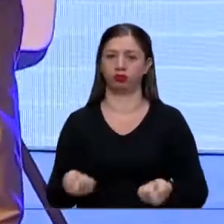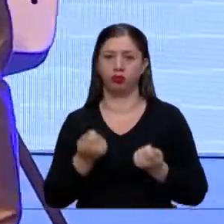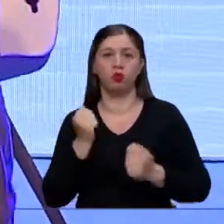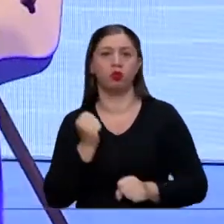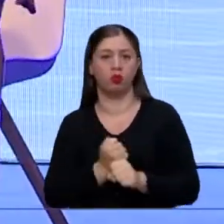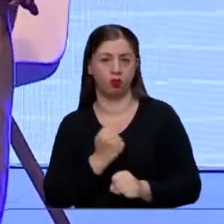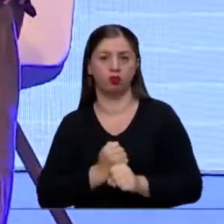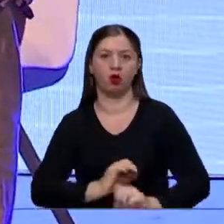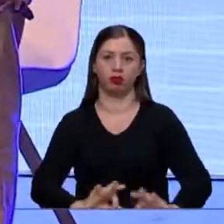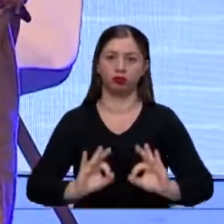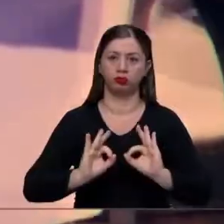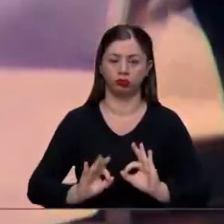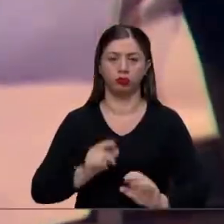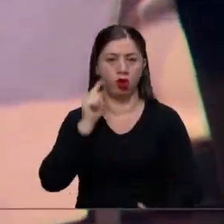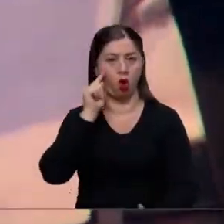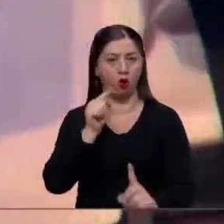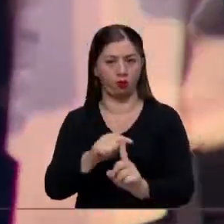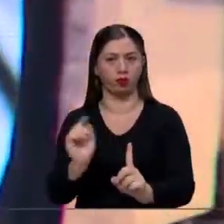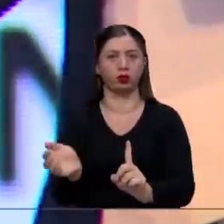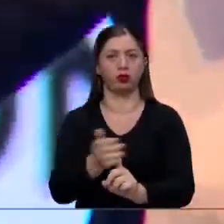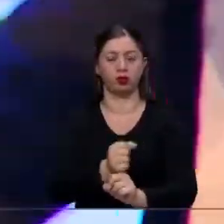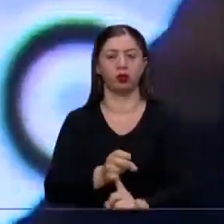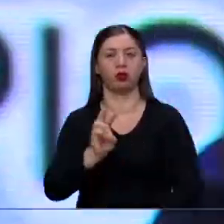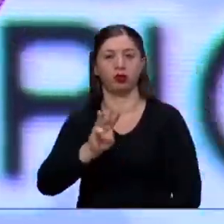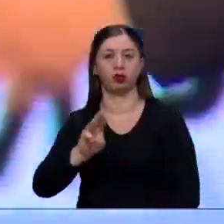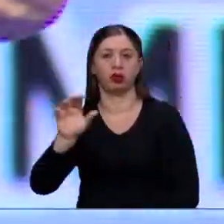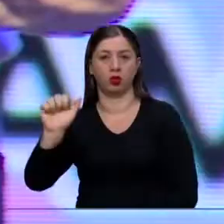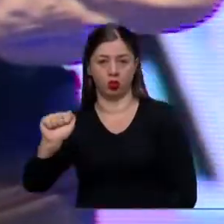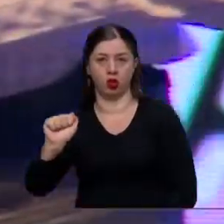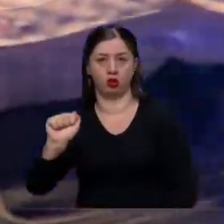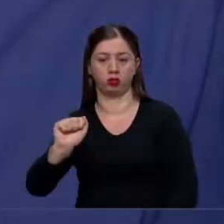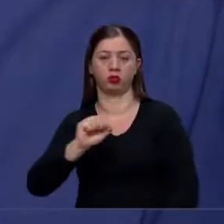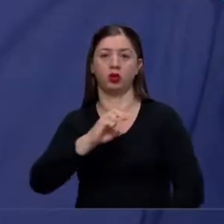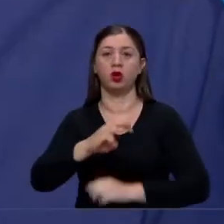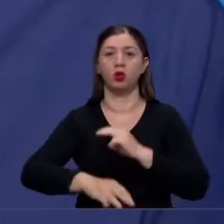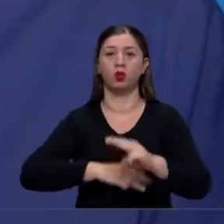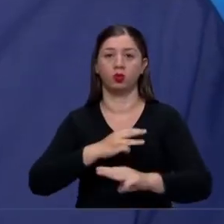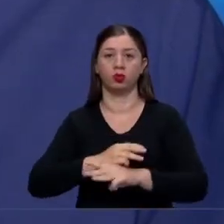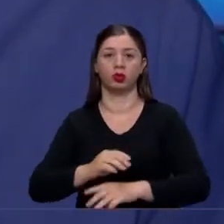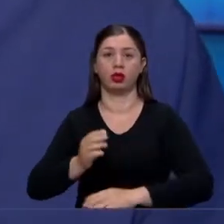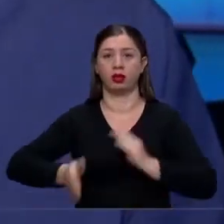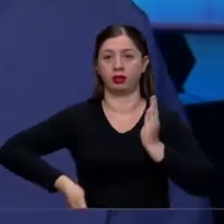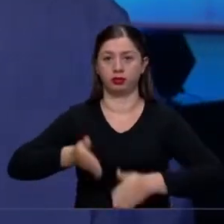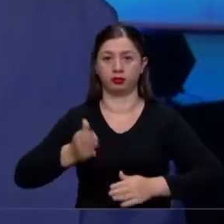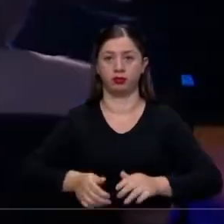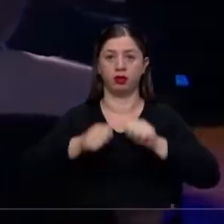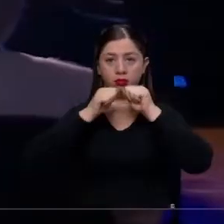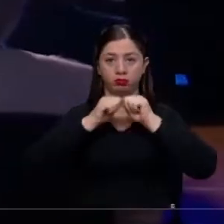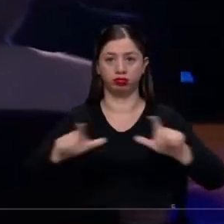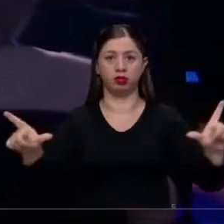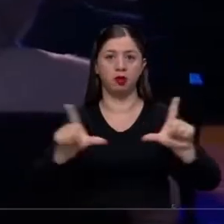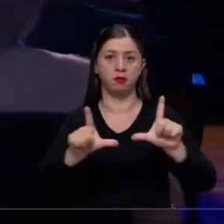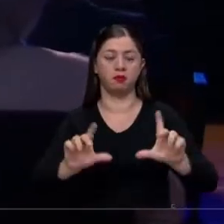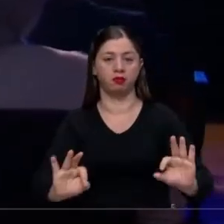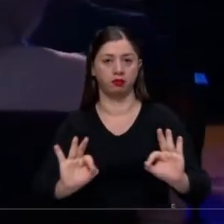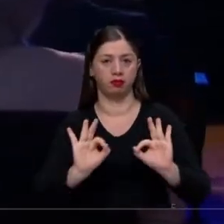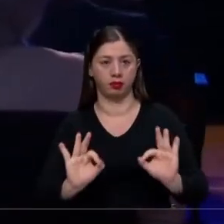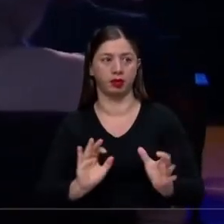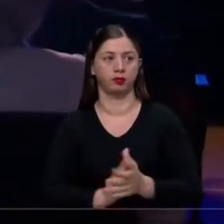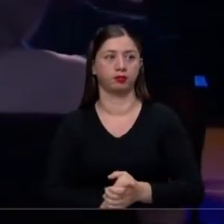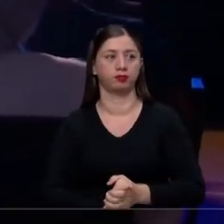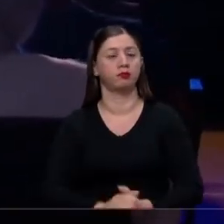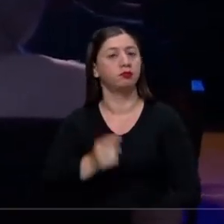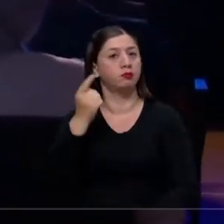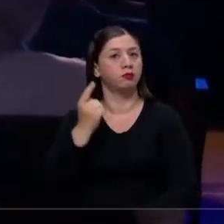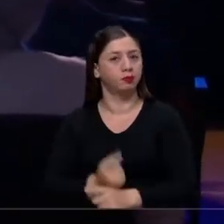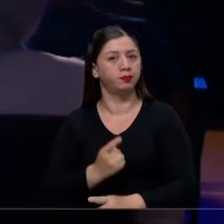los estándares que pedía la WA, que es World Athletics, y las transmisiones salieron bien. Tras los resultados